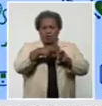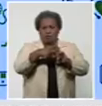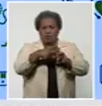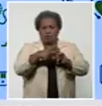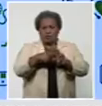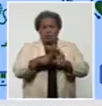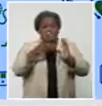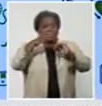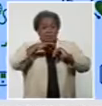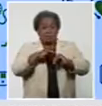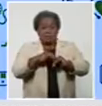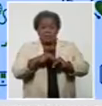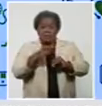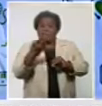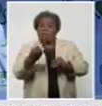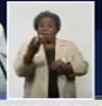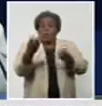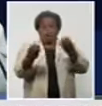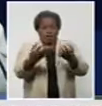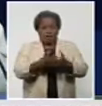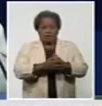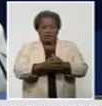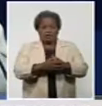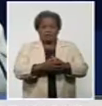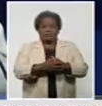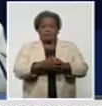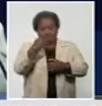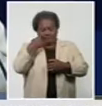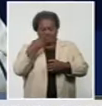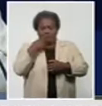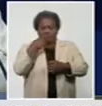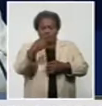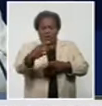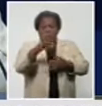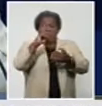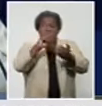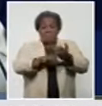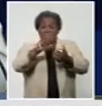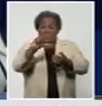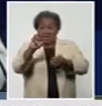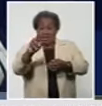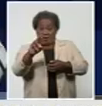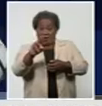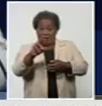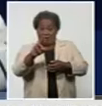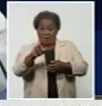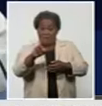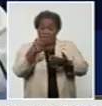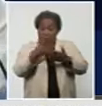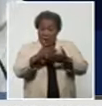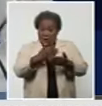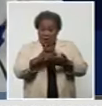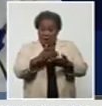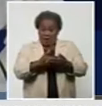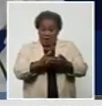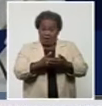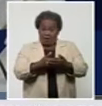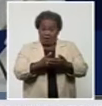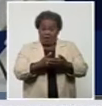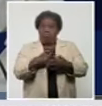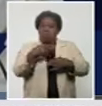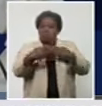que han sido abiertos? Bueno, el PCR Nosotros llegamos a hacer, y